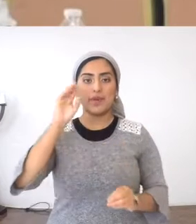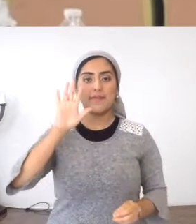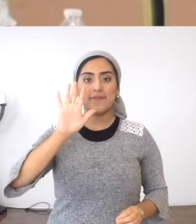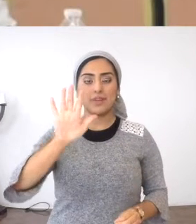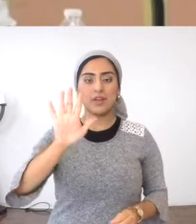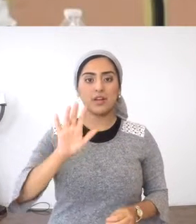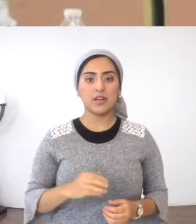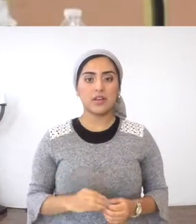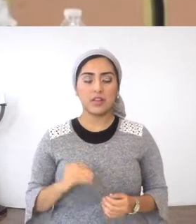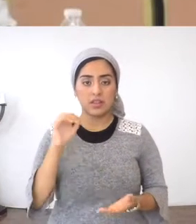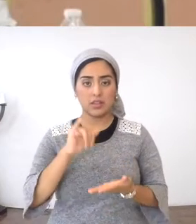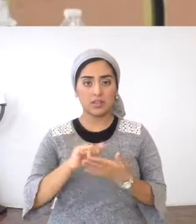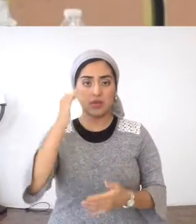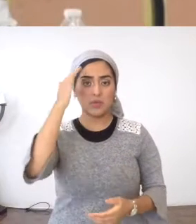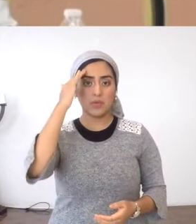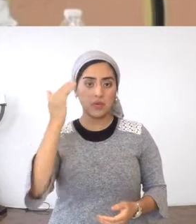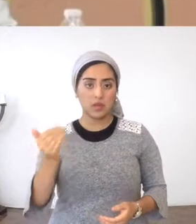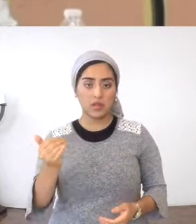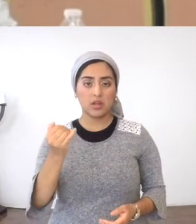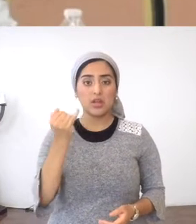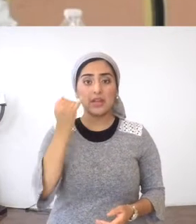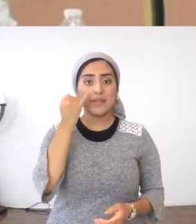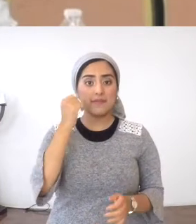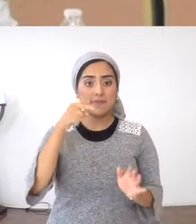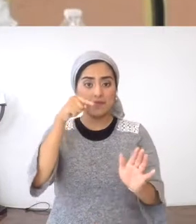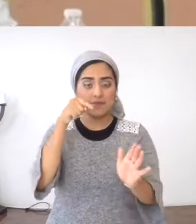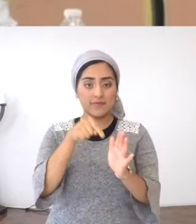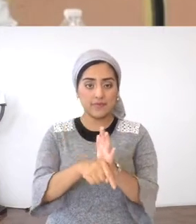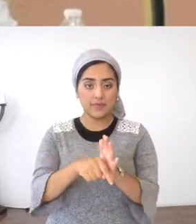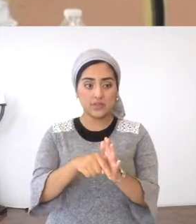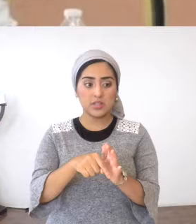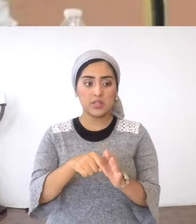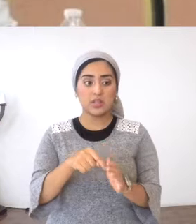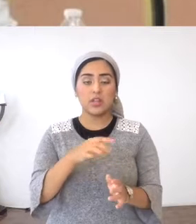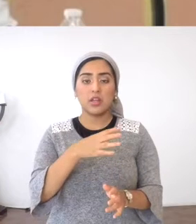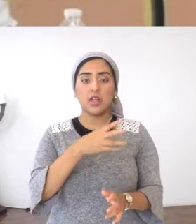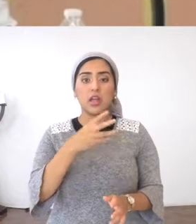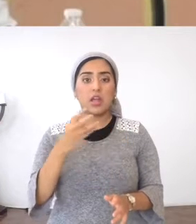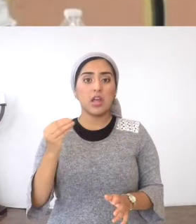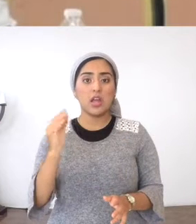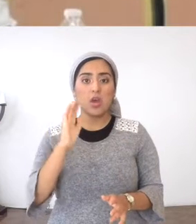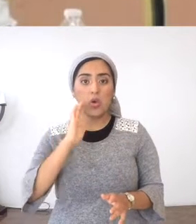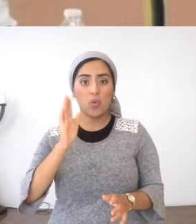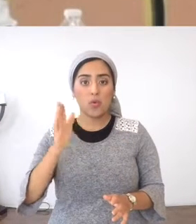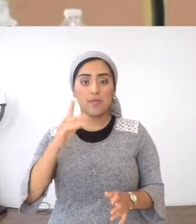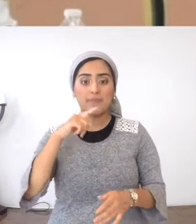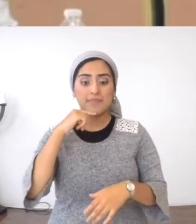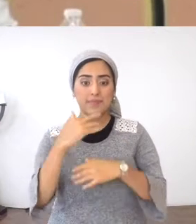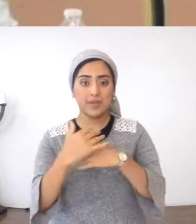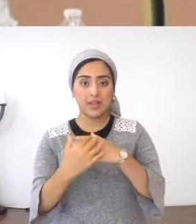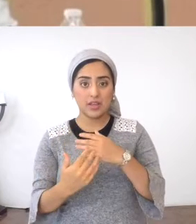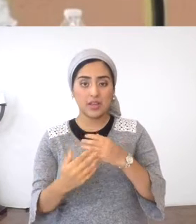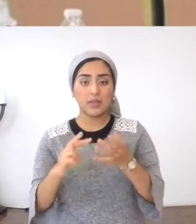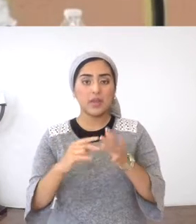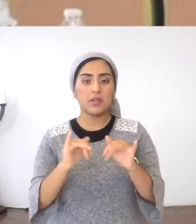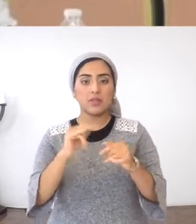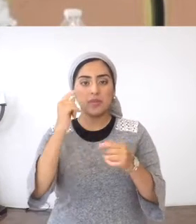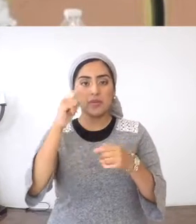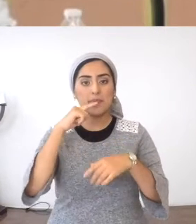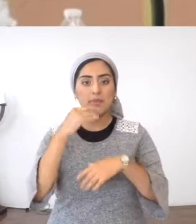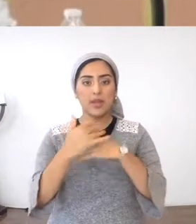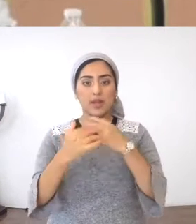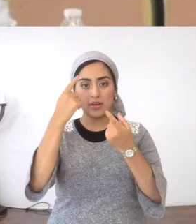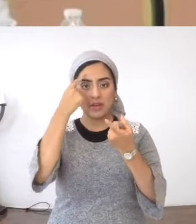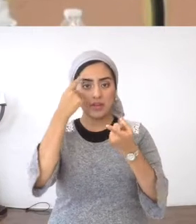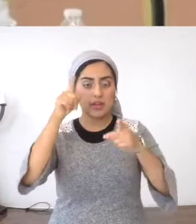5 Por lo tanto Si es un sacrificio Y se va a derramar sangre Es un pacto